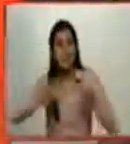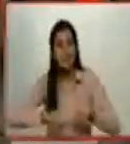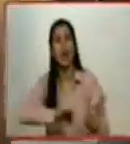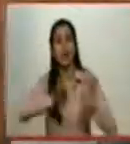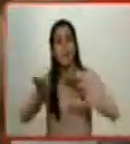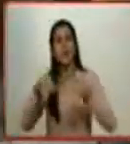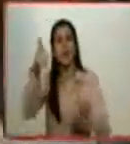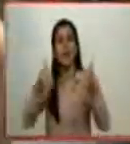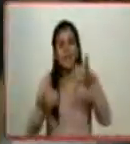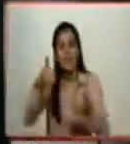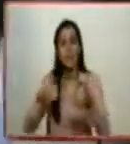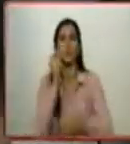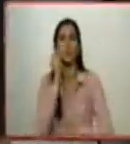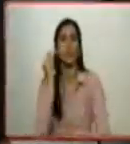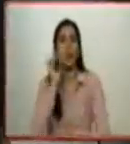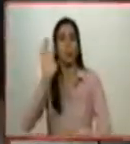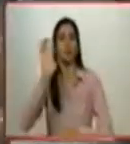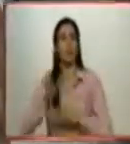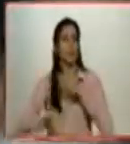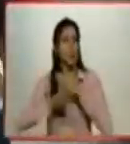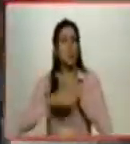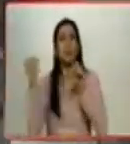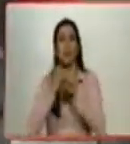a los candidatos y candidatas de la patria para seguir